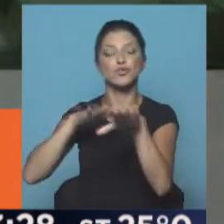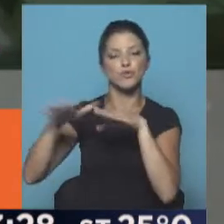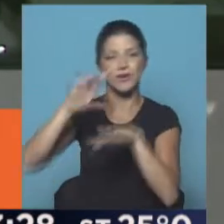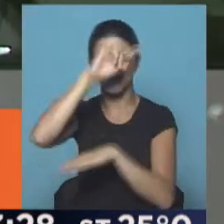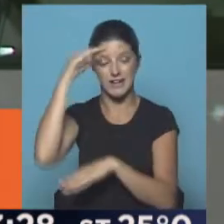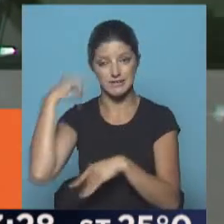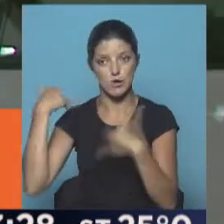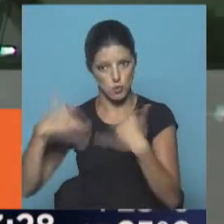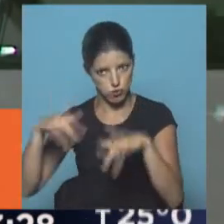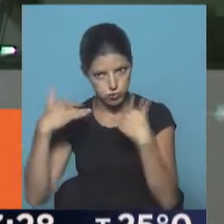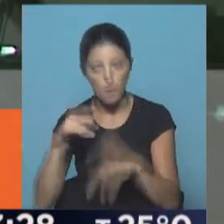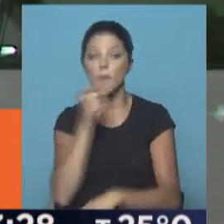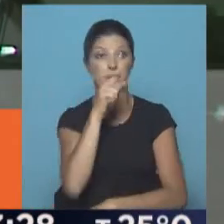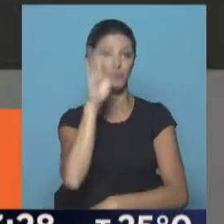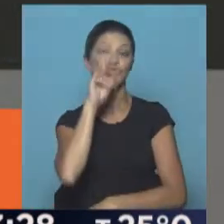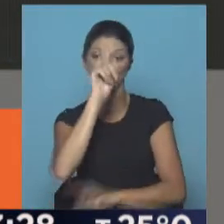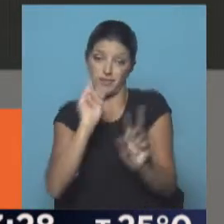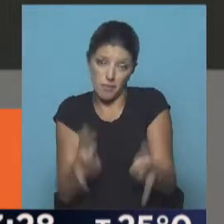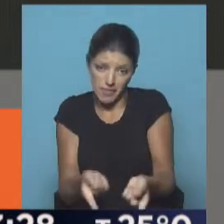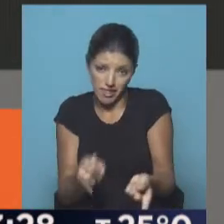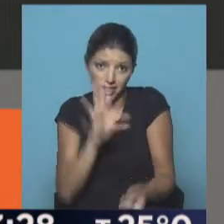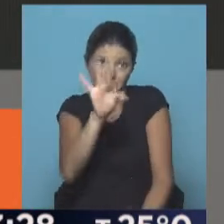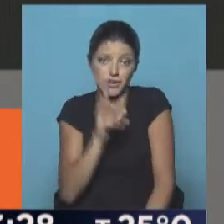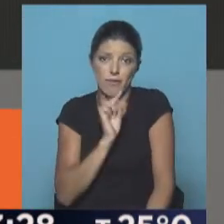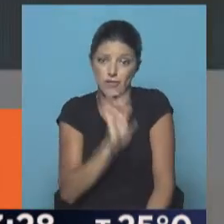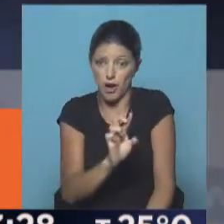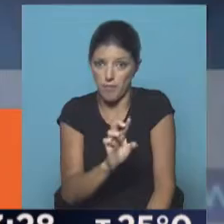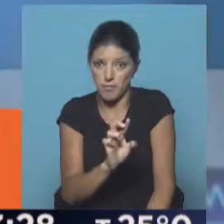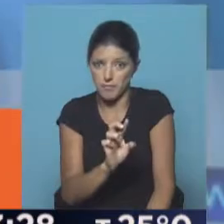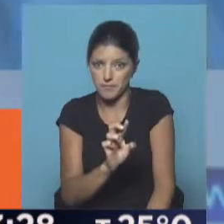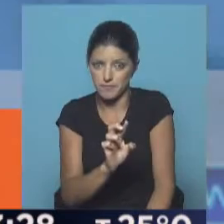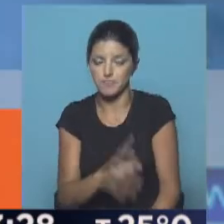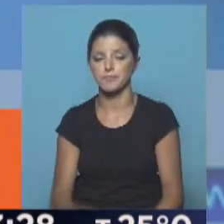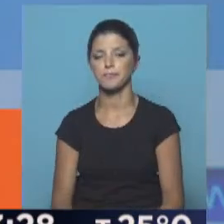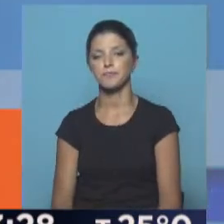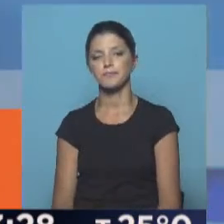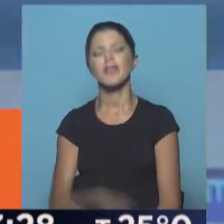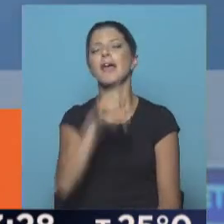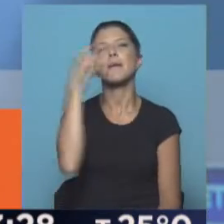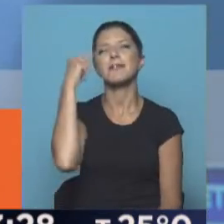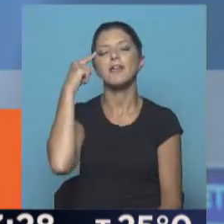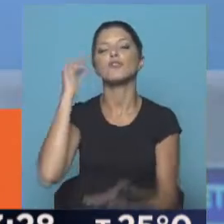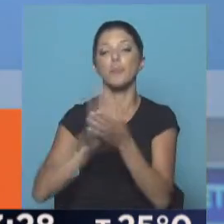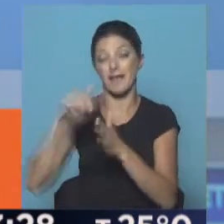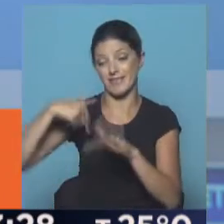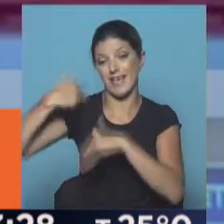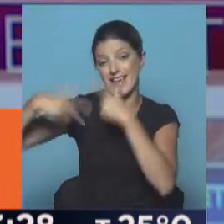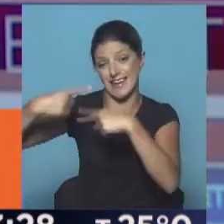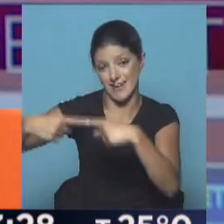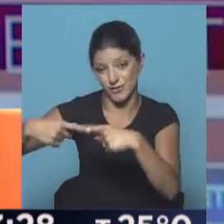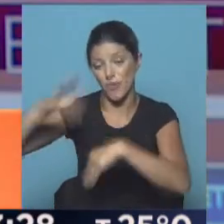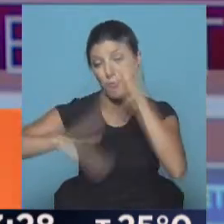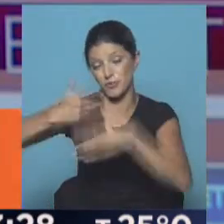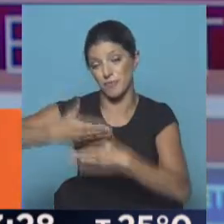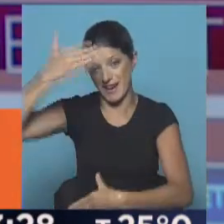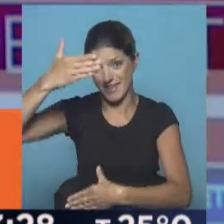Unidos no es la excepción en este caso, eligiendo a Donald Trump. ¿Cómo ves a esta generación del muro? Yo creo que hay lo